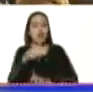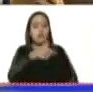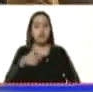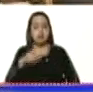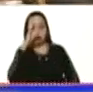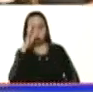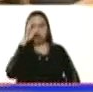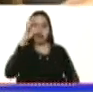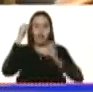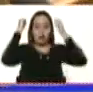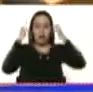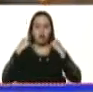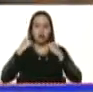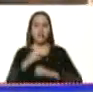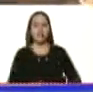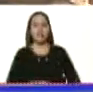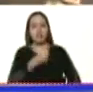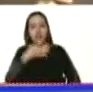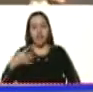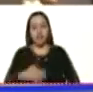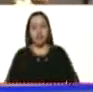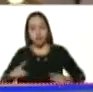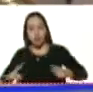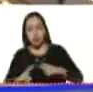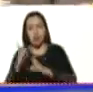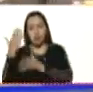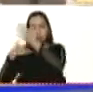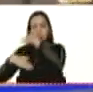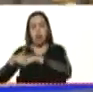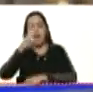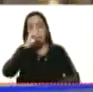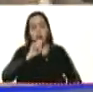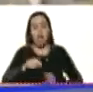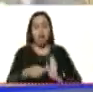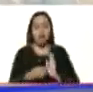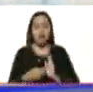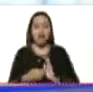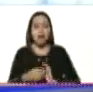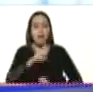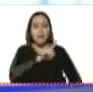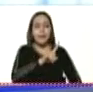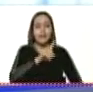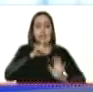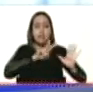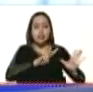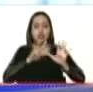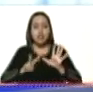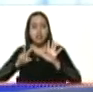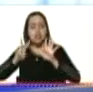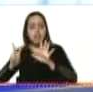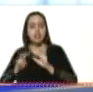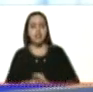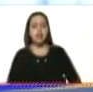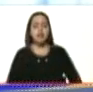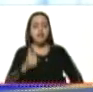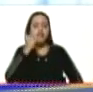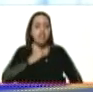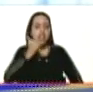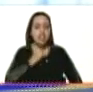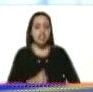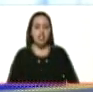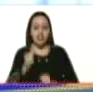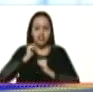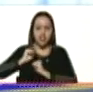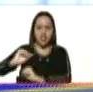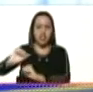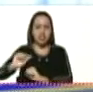en 1797 en Valencia, en un airado juicio enfrentando a la corona española que pedía la